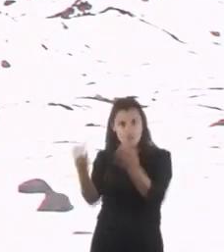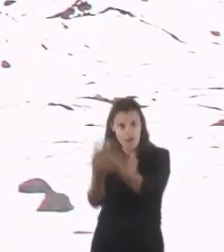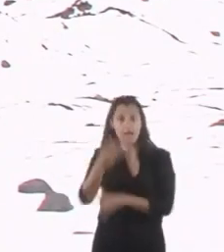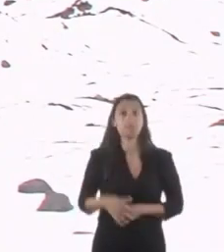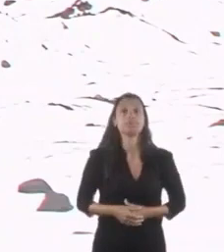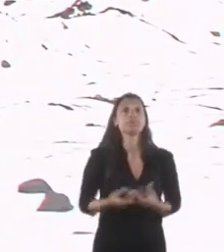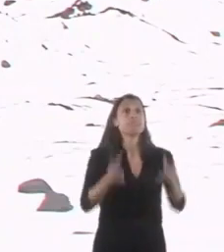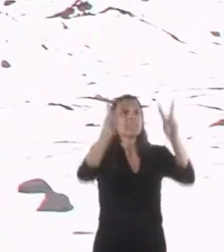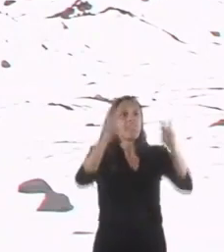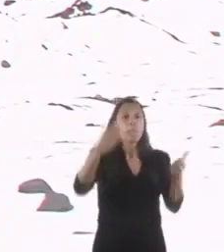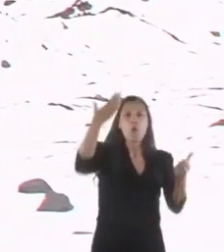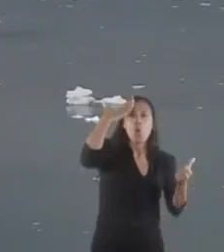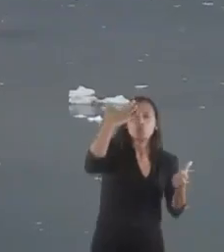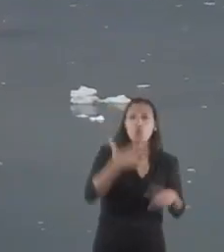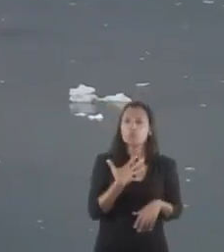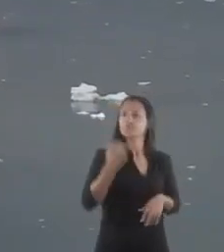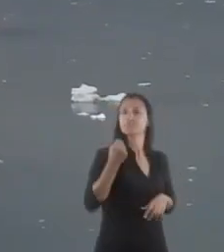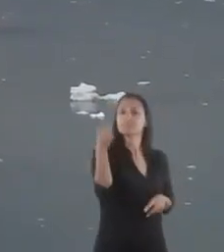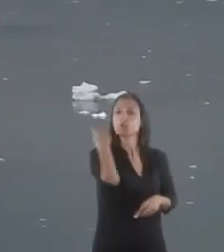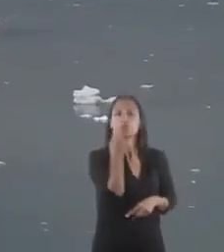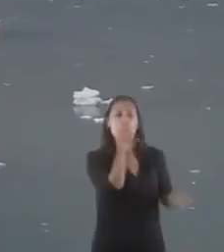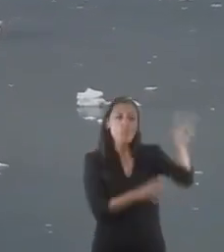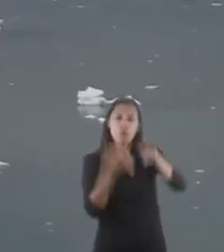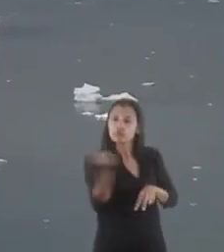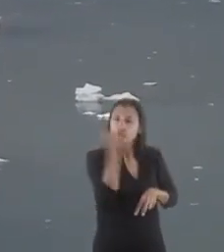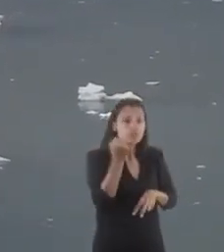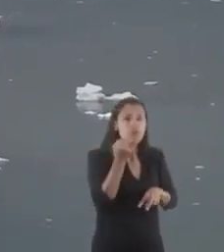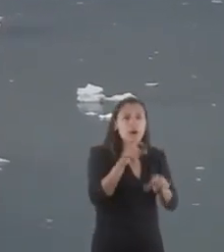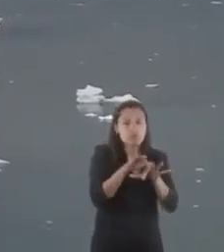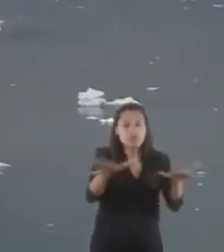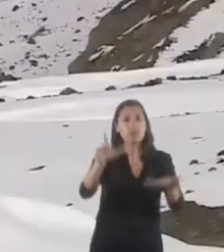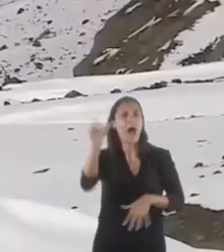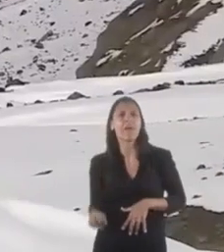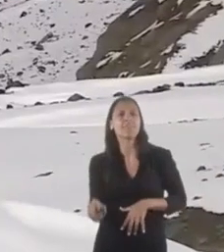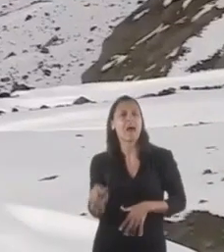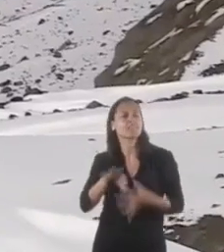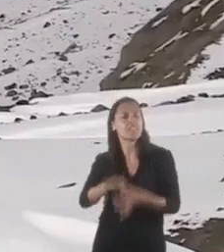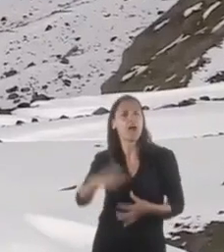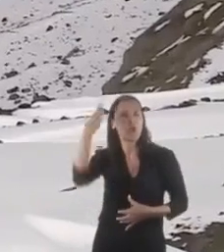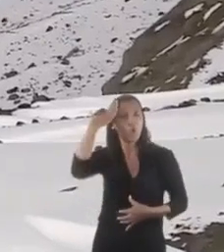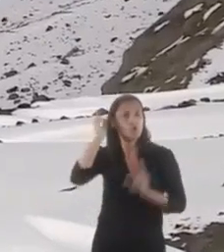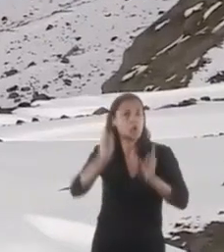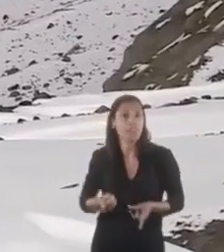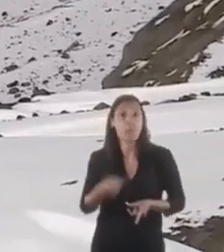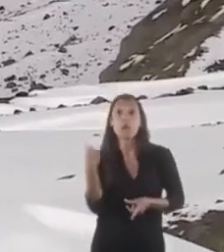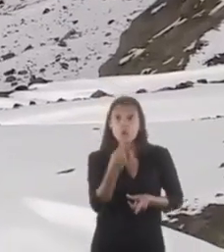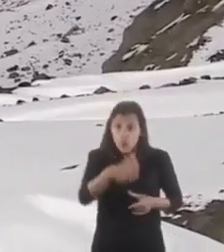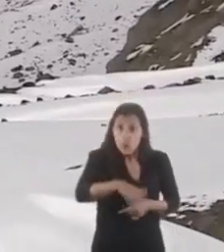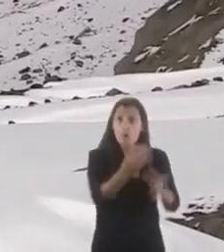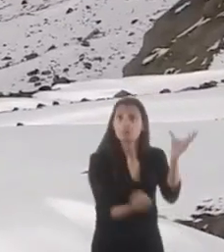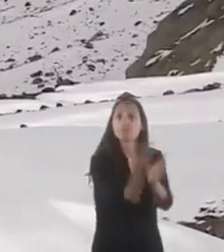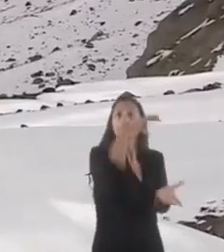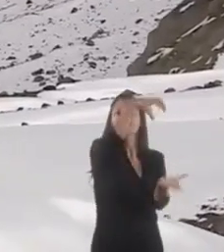ciclo Cultura es Soberanía, buscamos traer nuestro arte a la Antártida. Y también vamos a crear